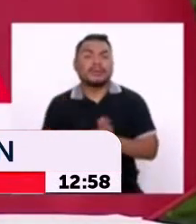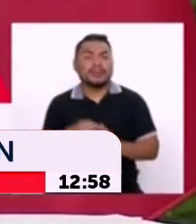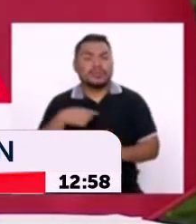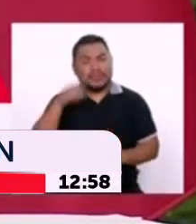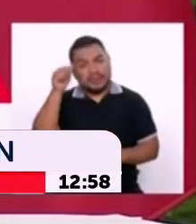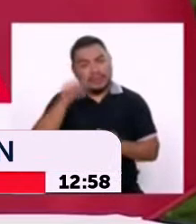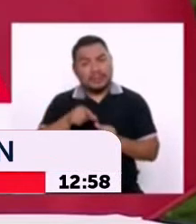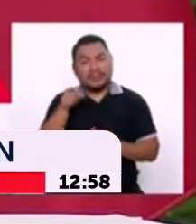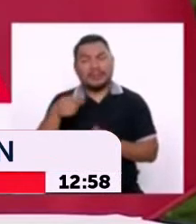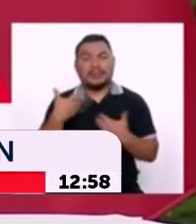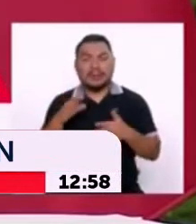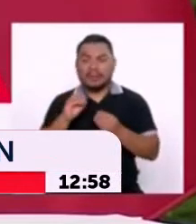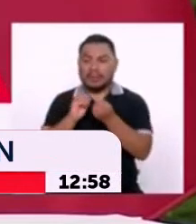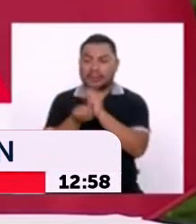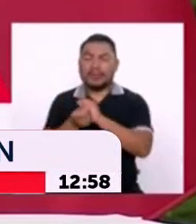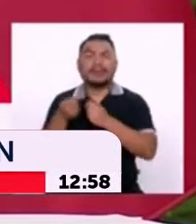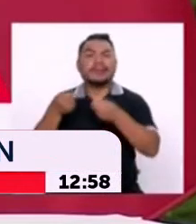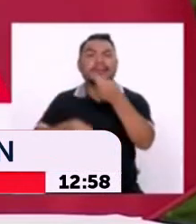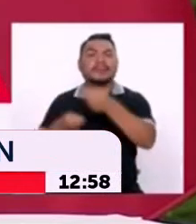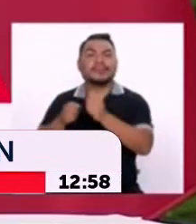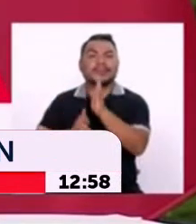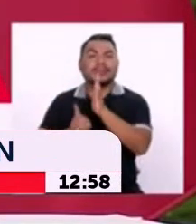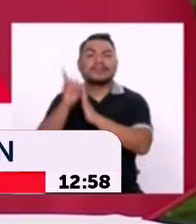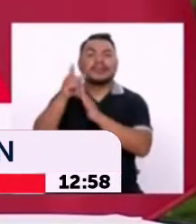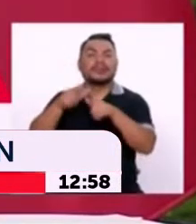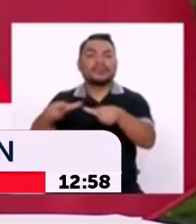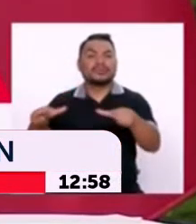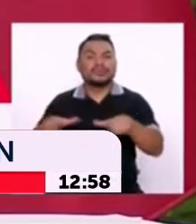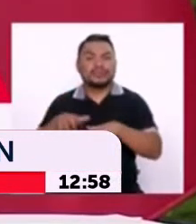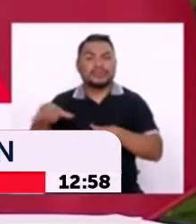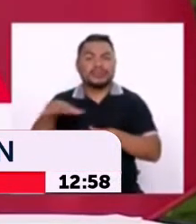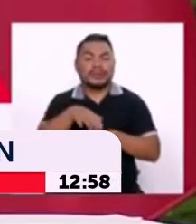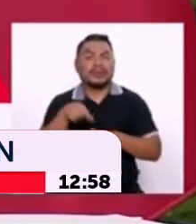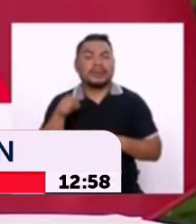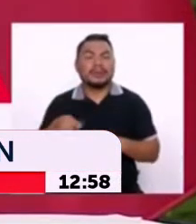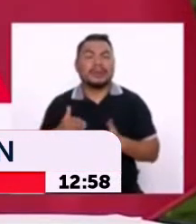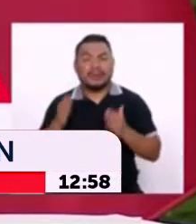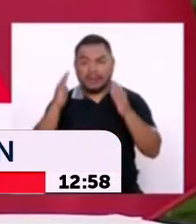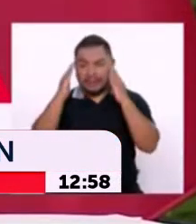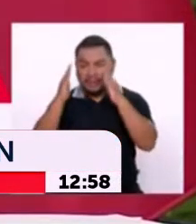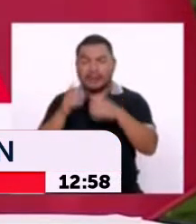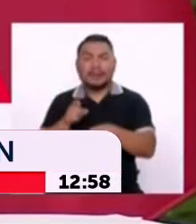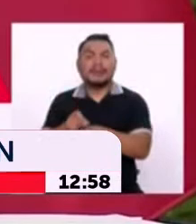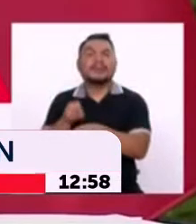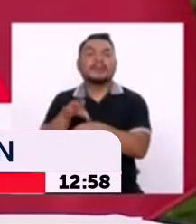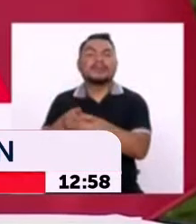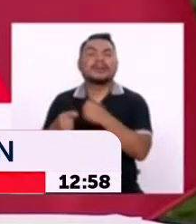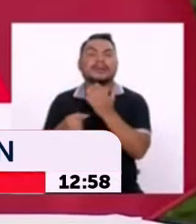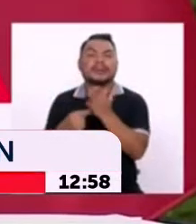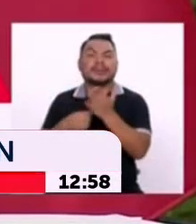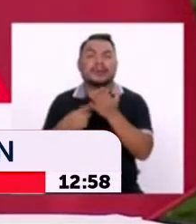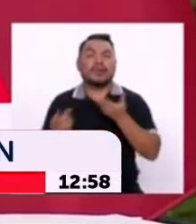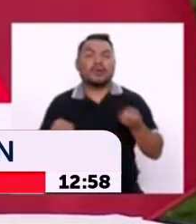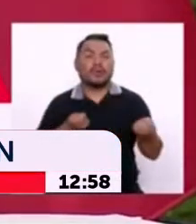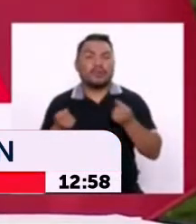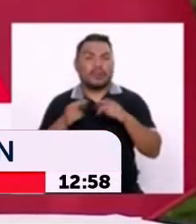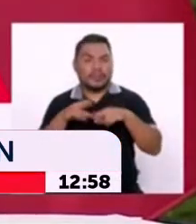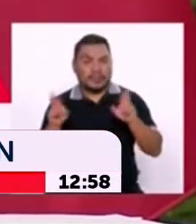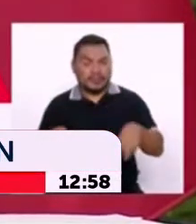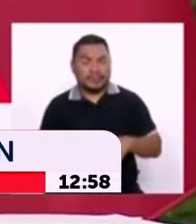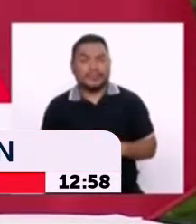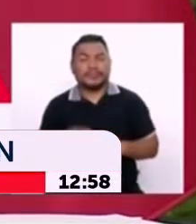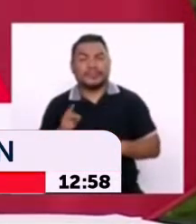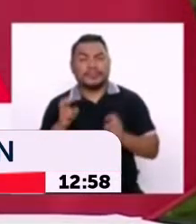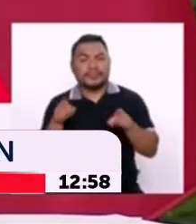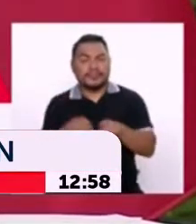debo recordar que se modificó el Fondo Invierte para el Desarrollo Territorial para brindar asistencia técnica a los gobiernos regionales. En